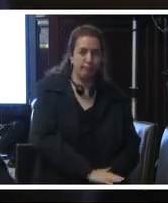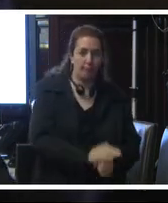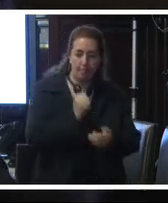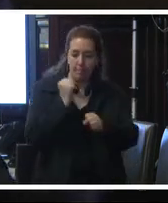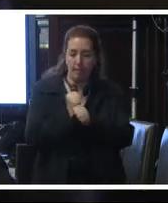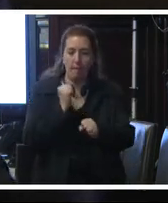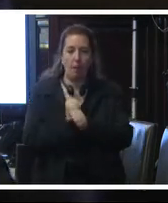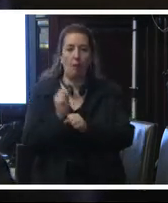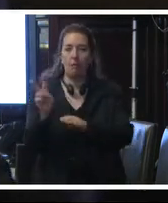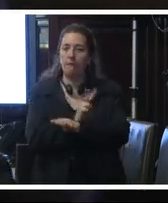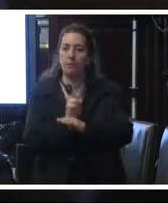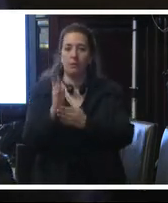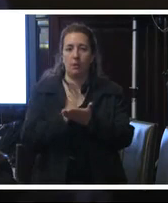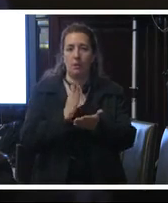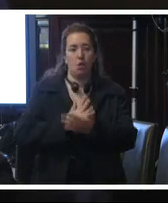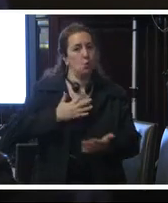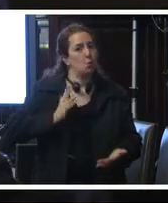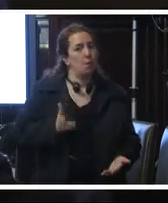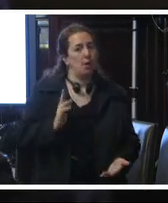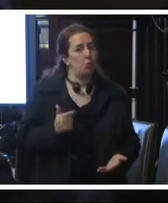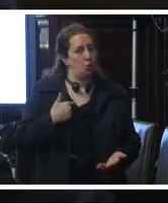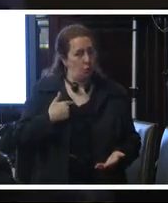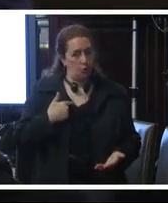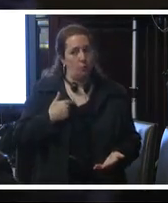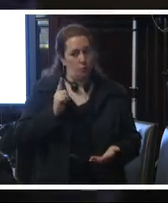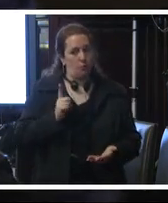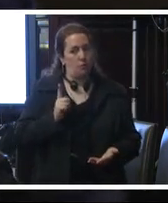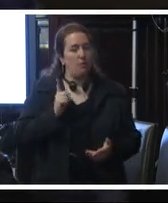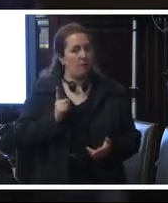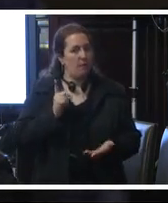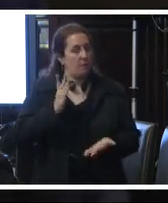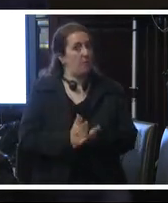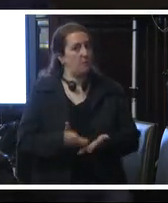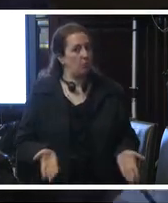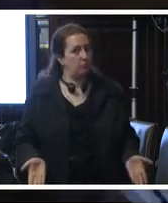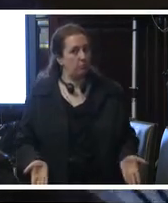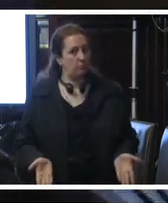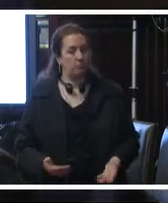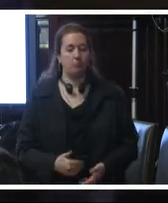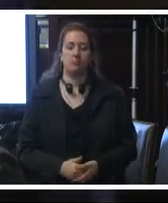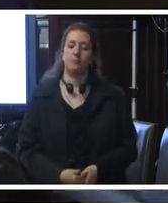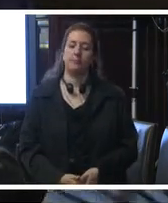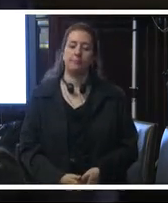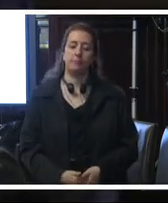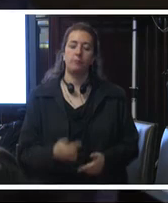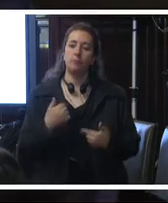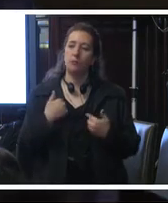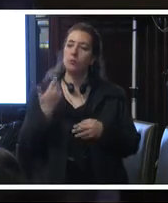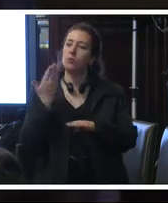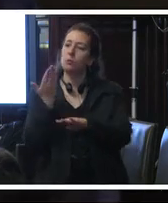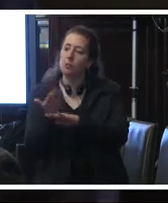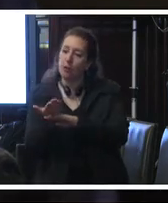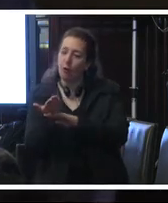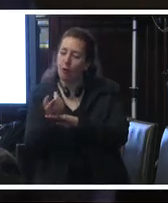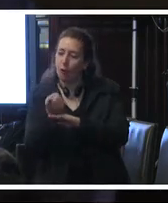es altamente reprochable y condenable. Y lo destacaremos. Yo les solicitaría